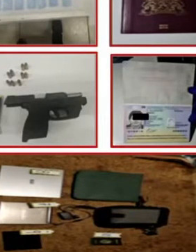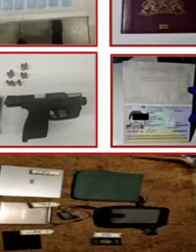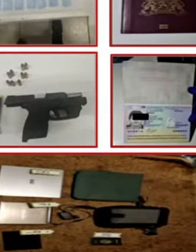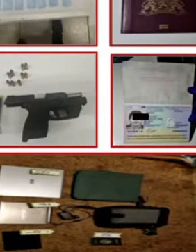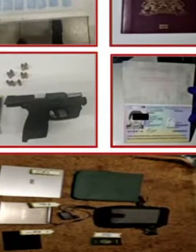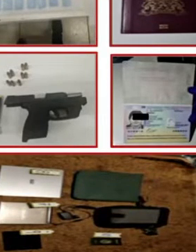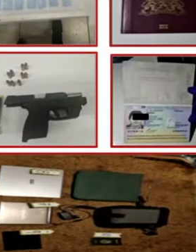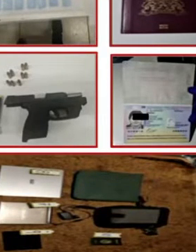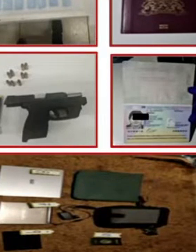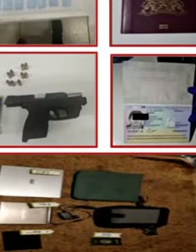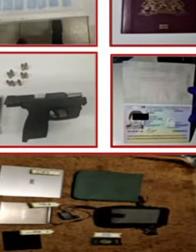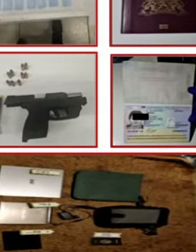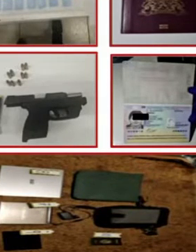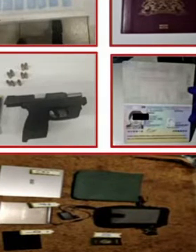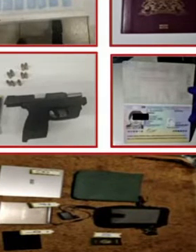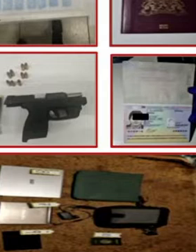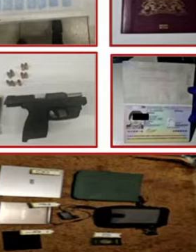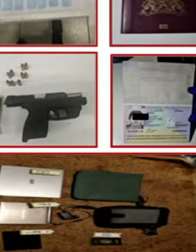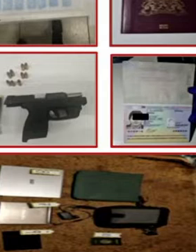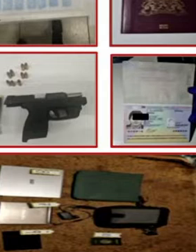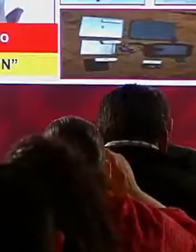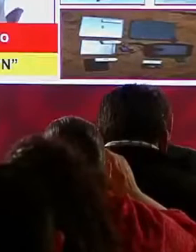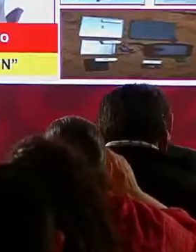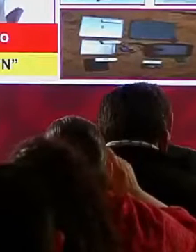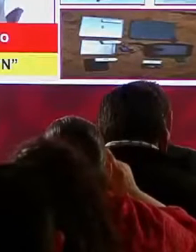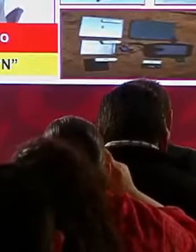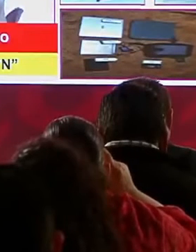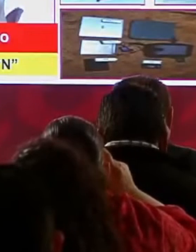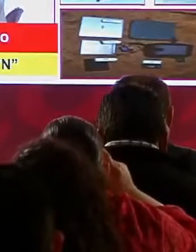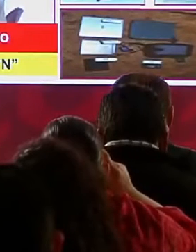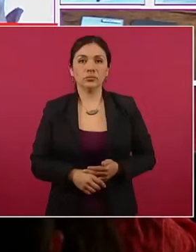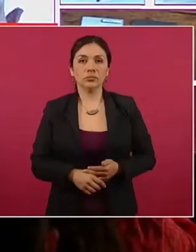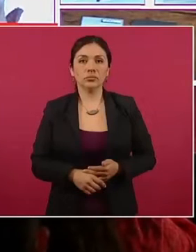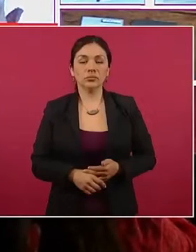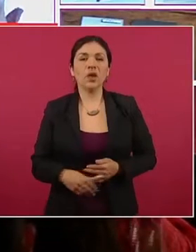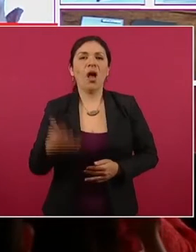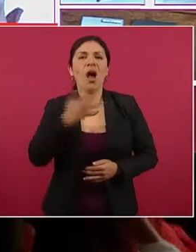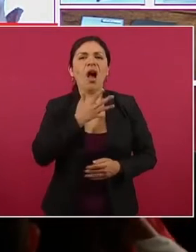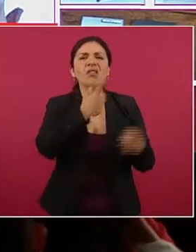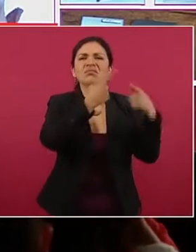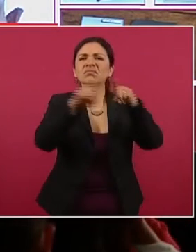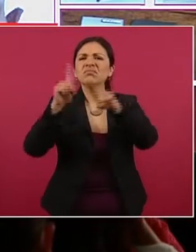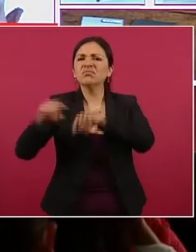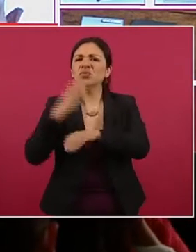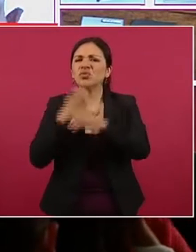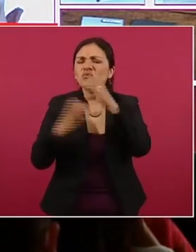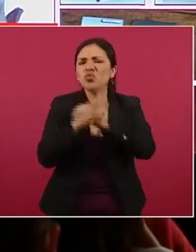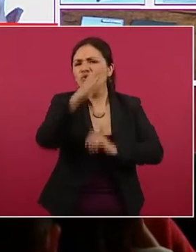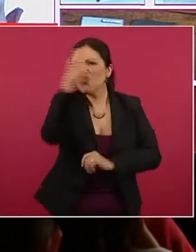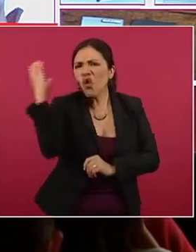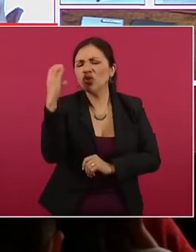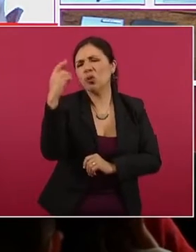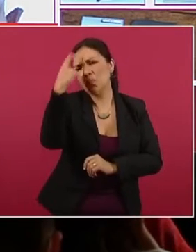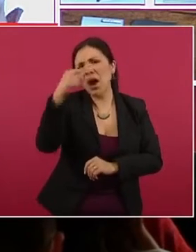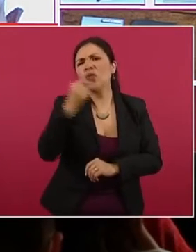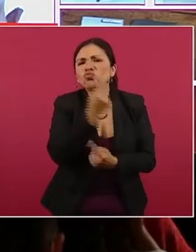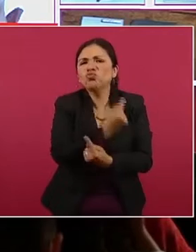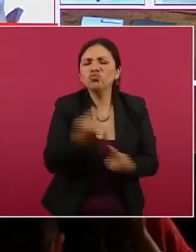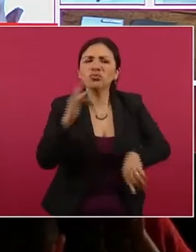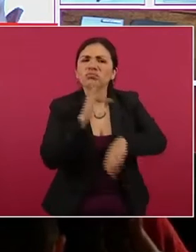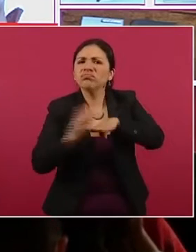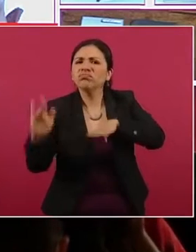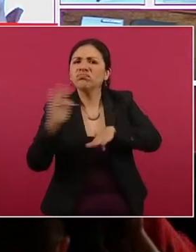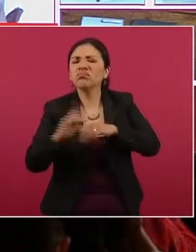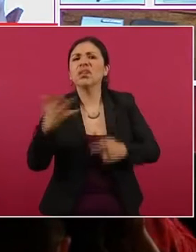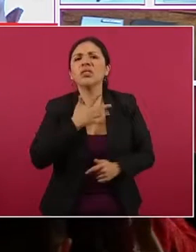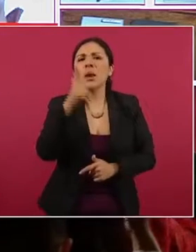diverso material de pornografía infantil, además de un arma de fuego, cocaína, entre